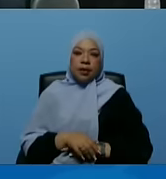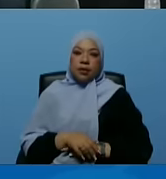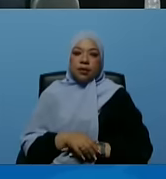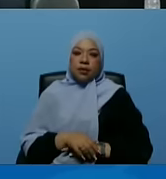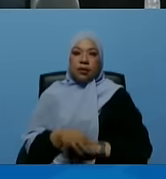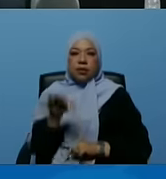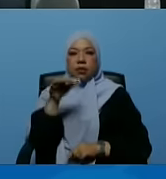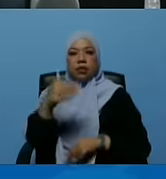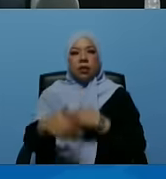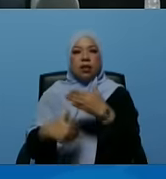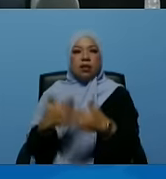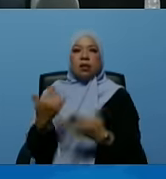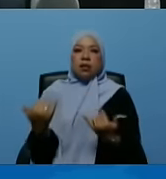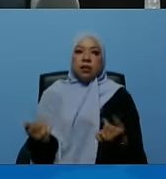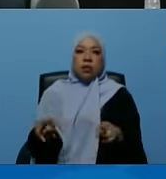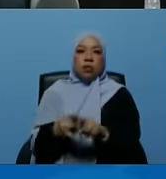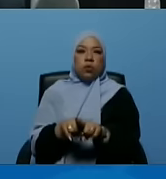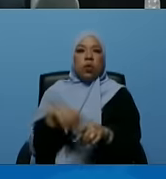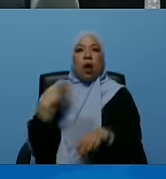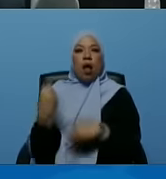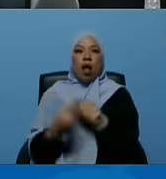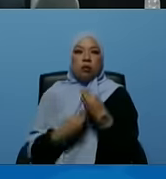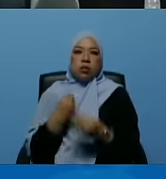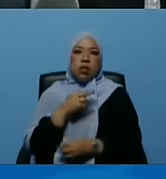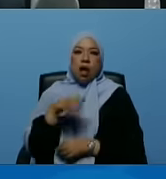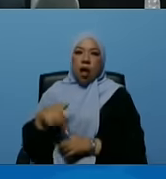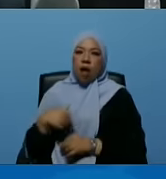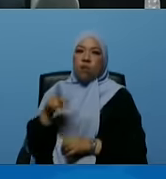dando un paso adelante, porque así debemos hacer.